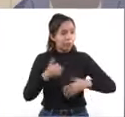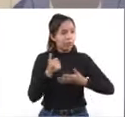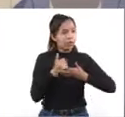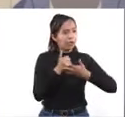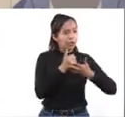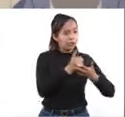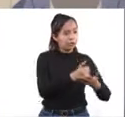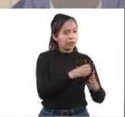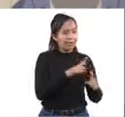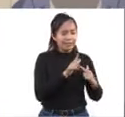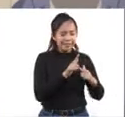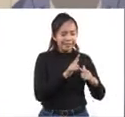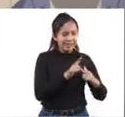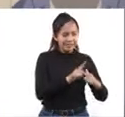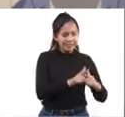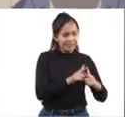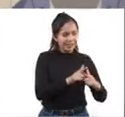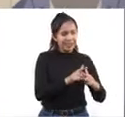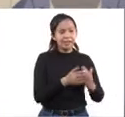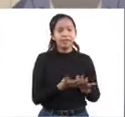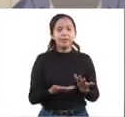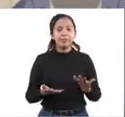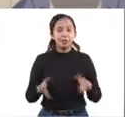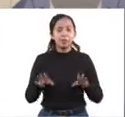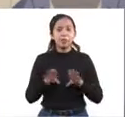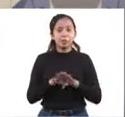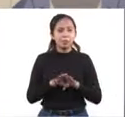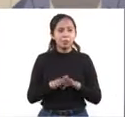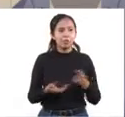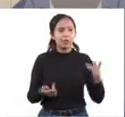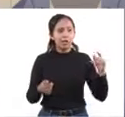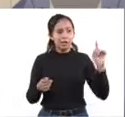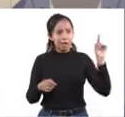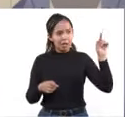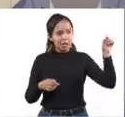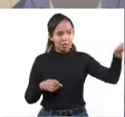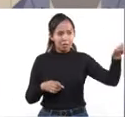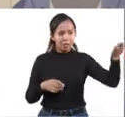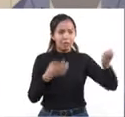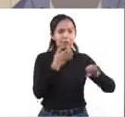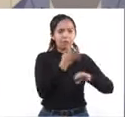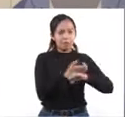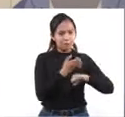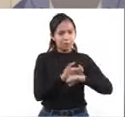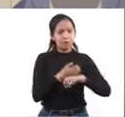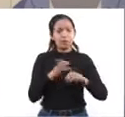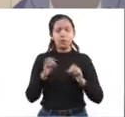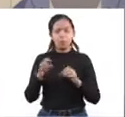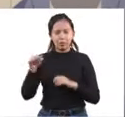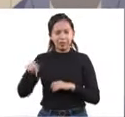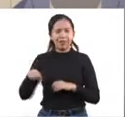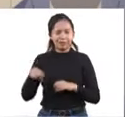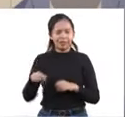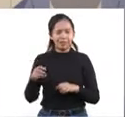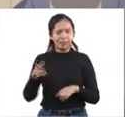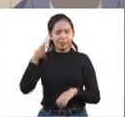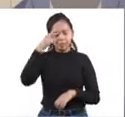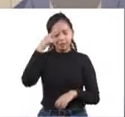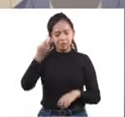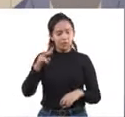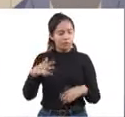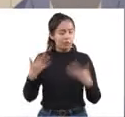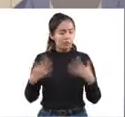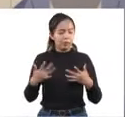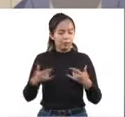sacado adelante, pues, tanto del otro lado de la frontera, Estados Unidos, como a México. Cada una de